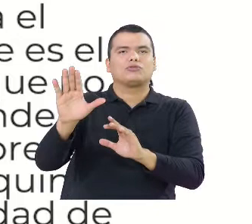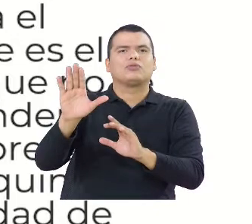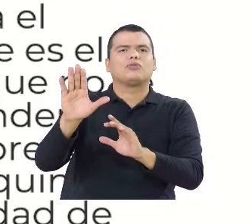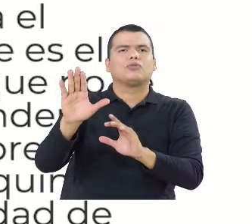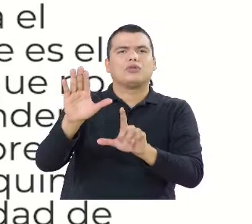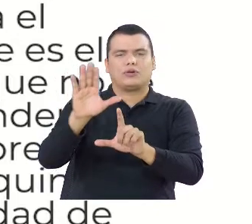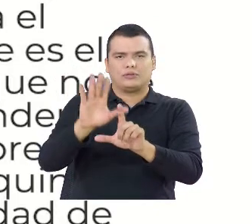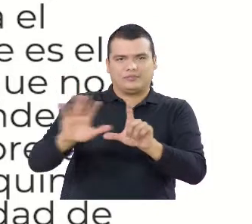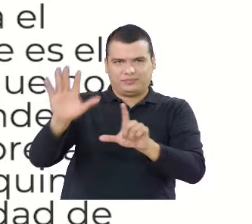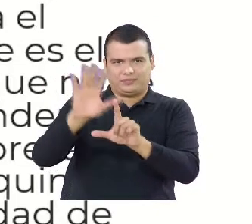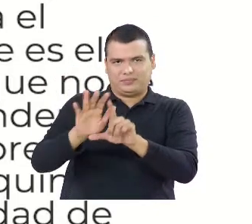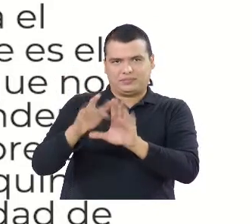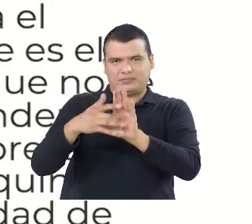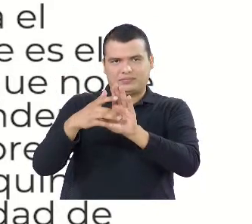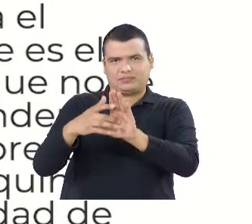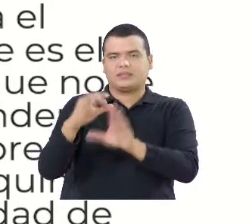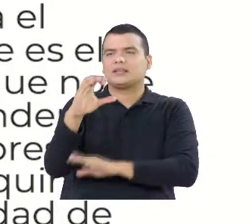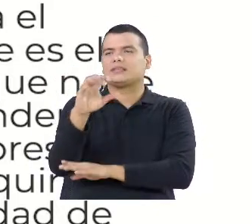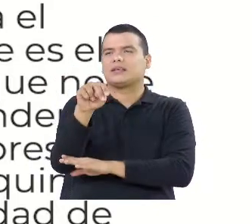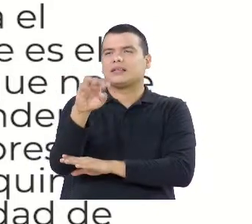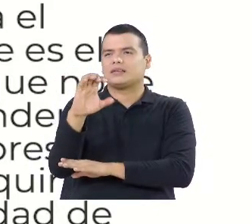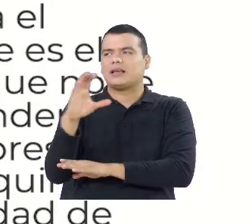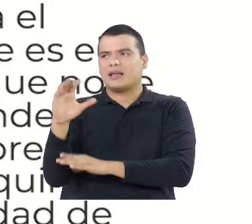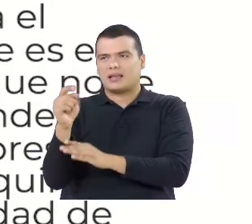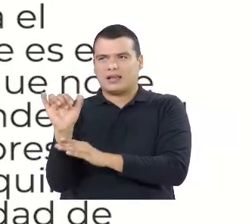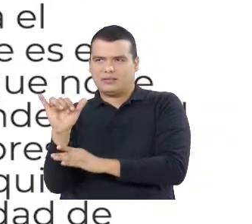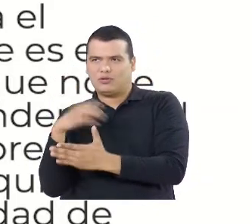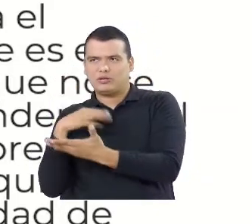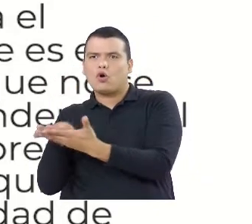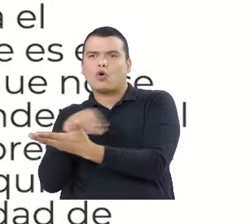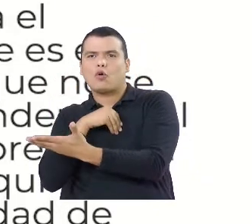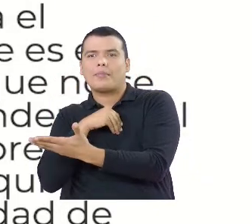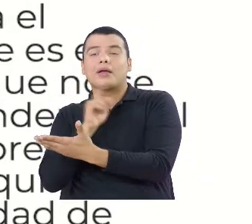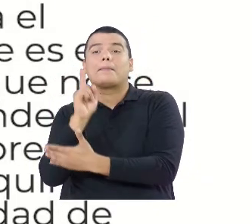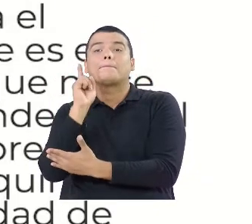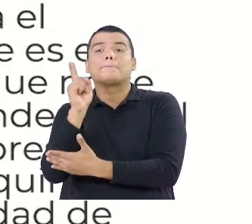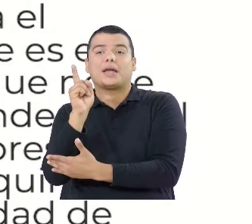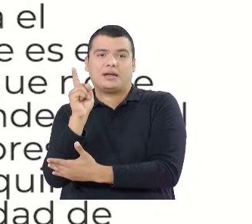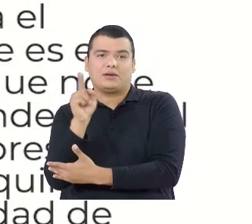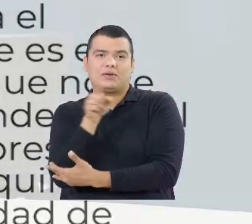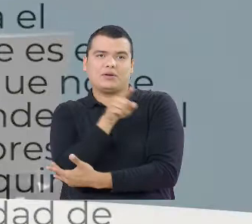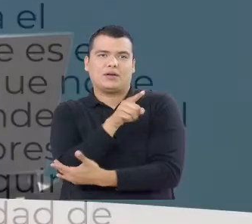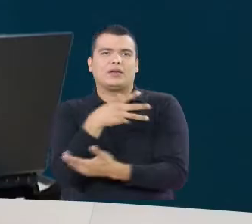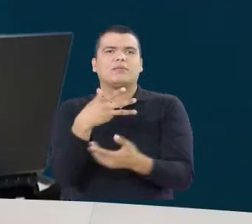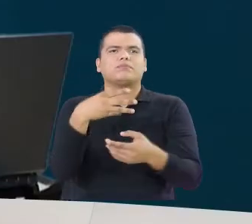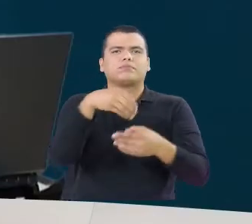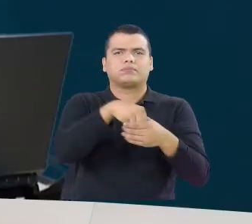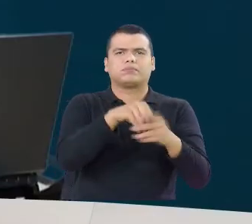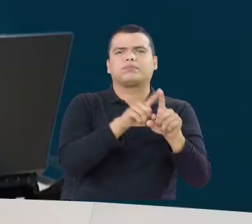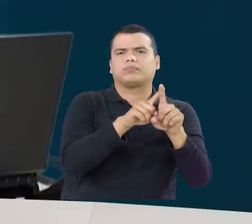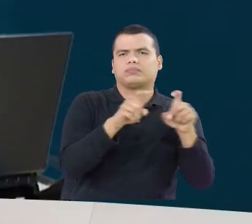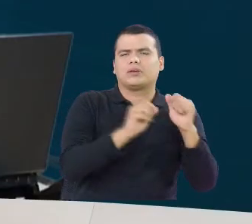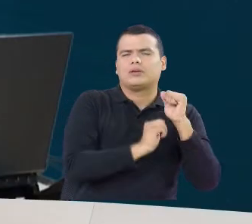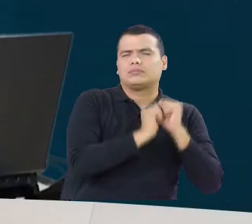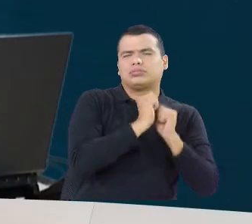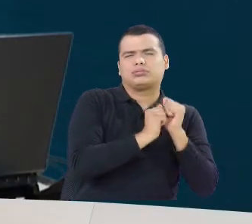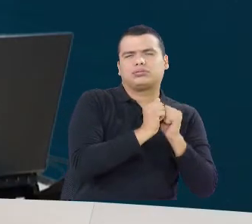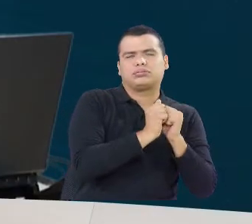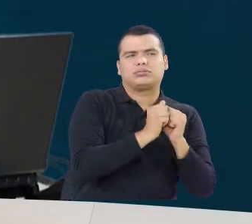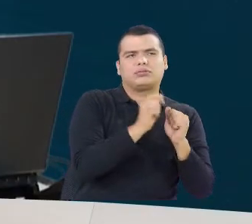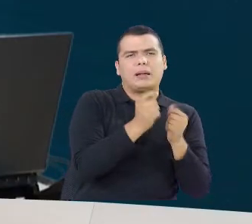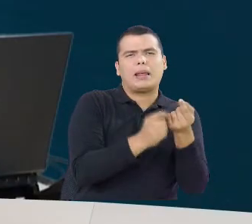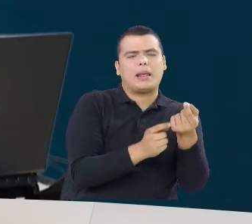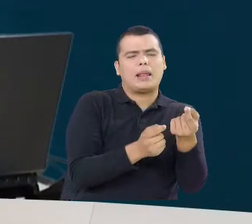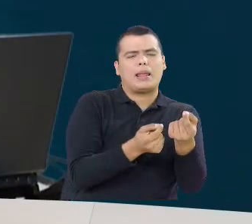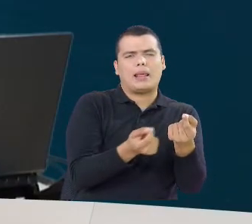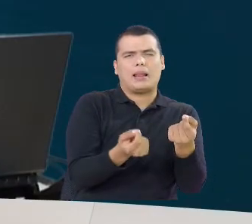una CNC parecida a esta, pero construida con unidades de DVD. Los motores paso a paso son los pequeñitos